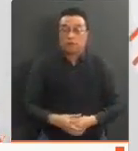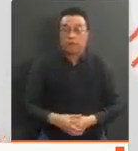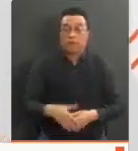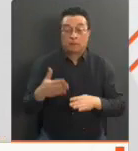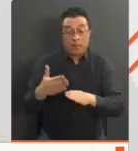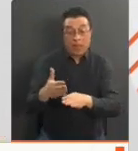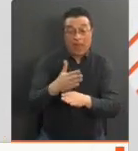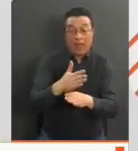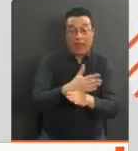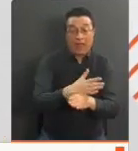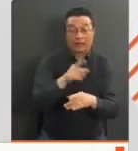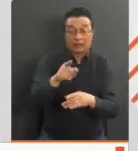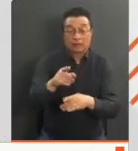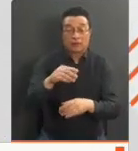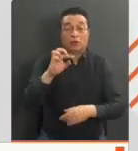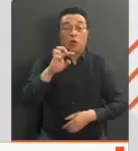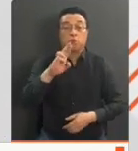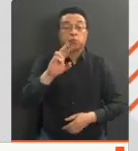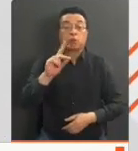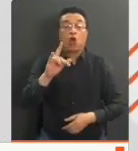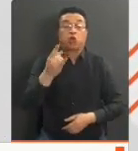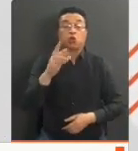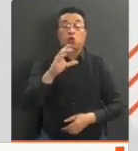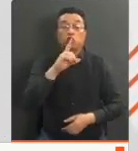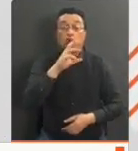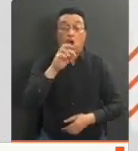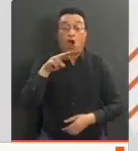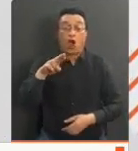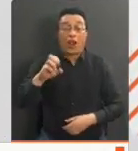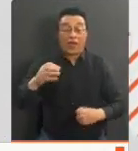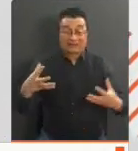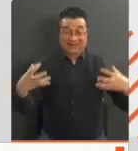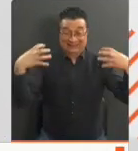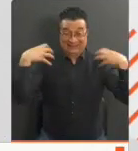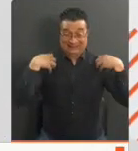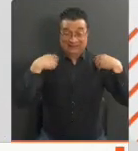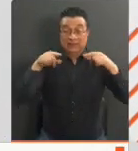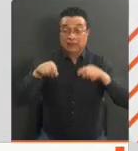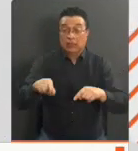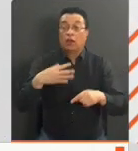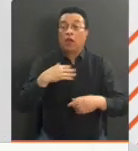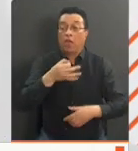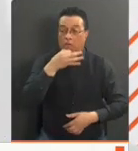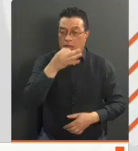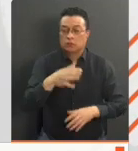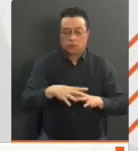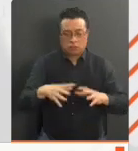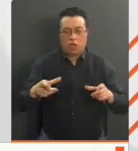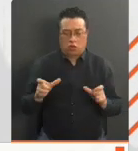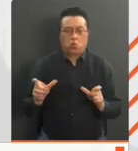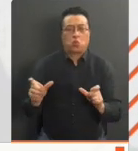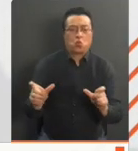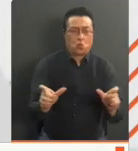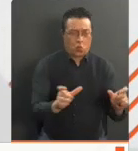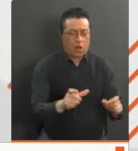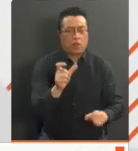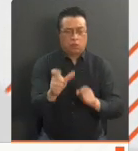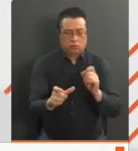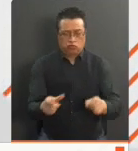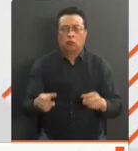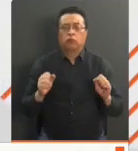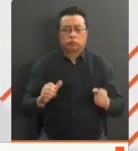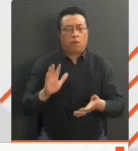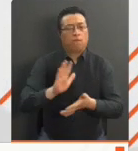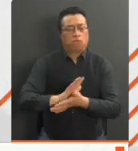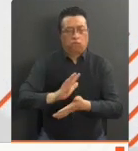la productora Nikita, a cargo del evento, aseguraba contar con una mayor dotación de guardias y personal para una